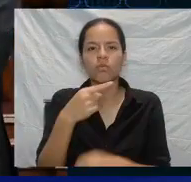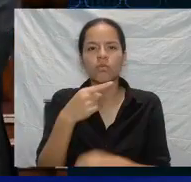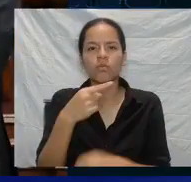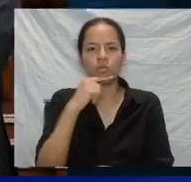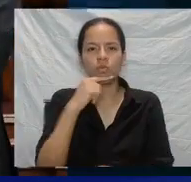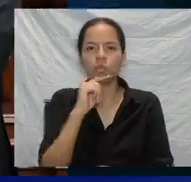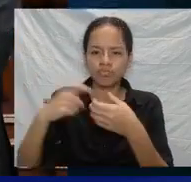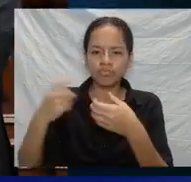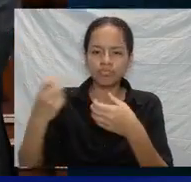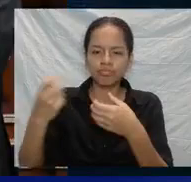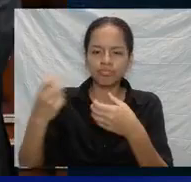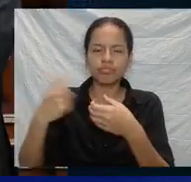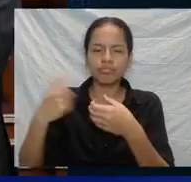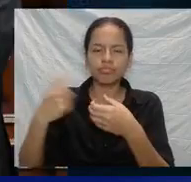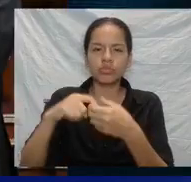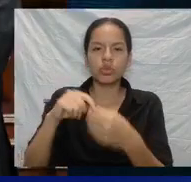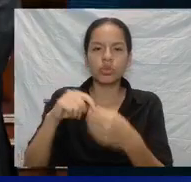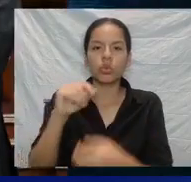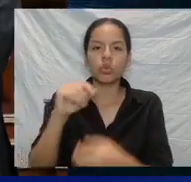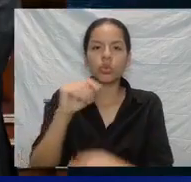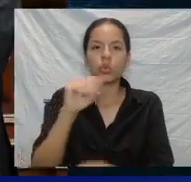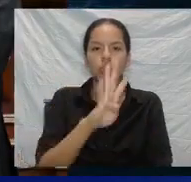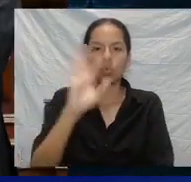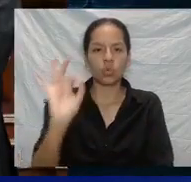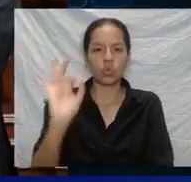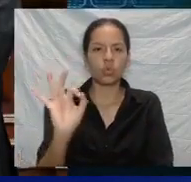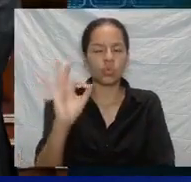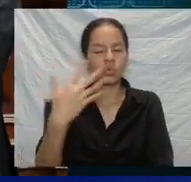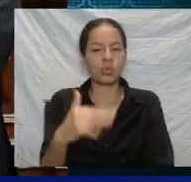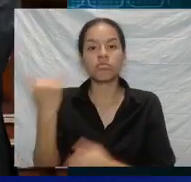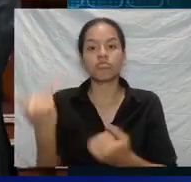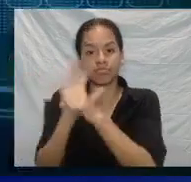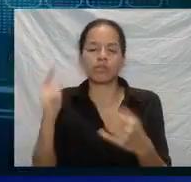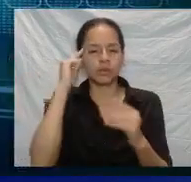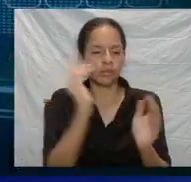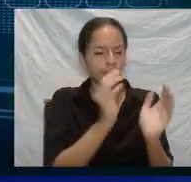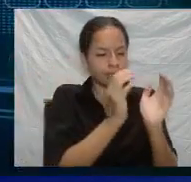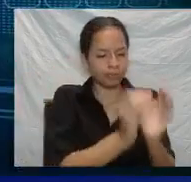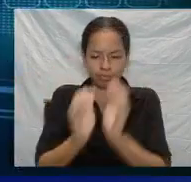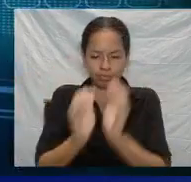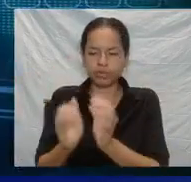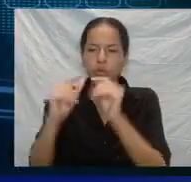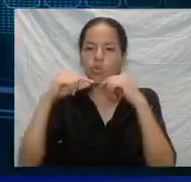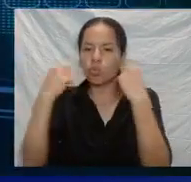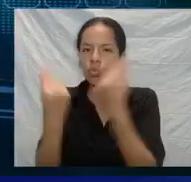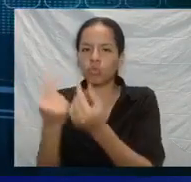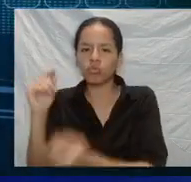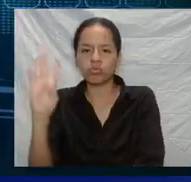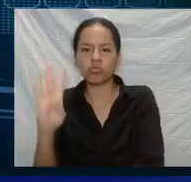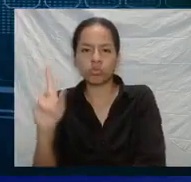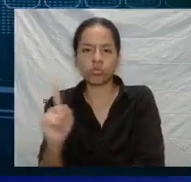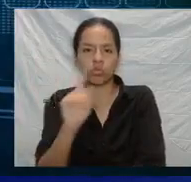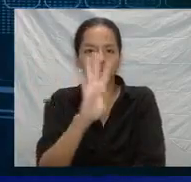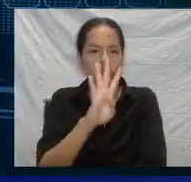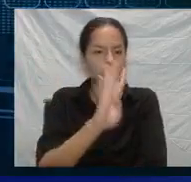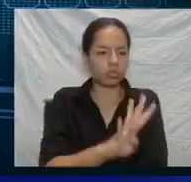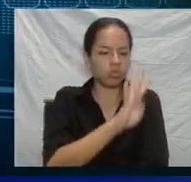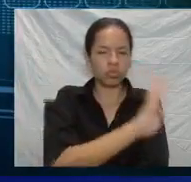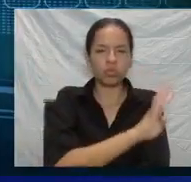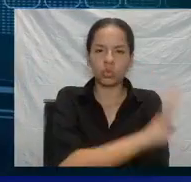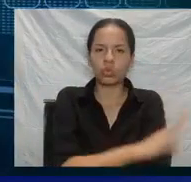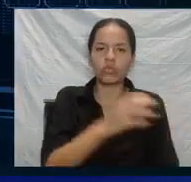esta ceremonia se está llevando por decirlo así en tres partes ya que están entrando en grupos de 41 y 44 personas